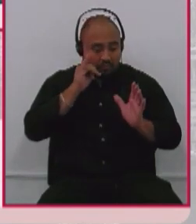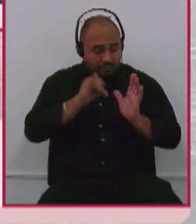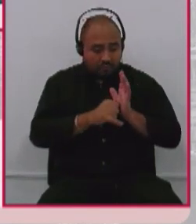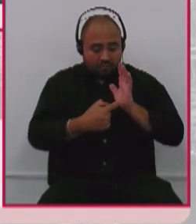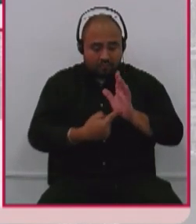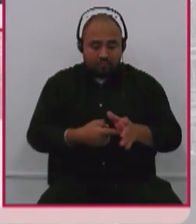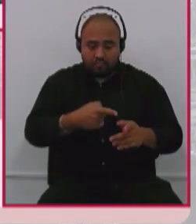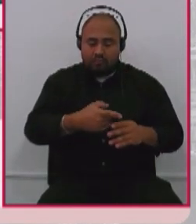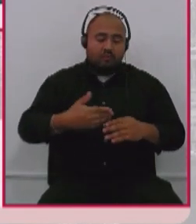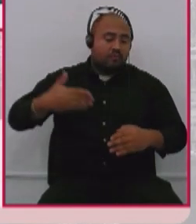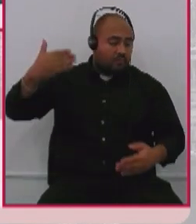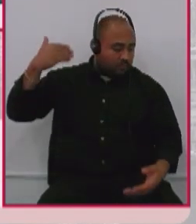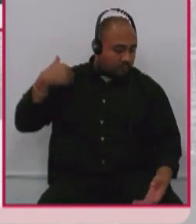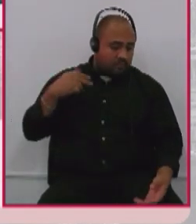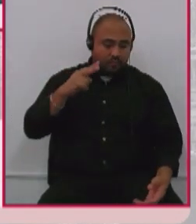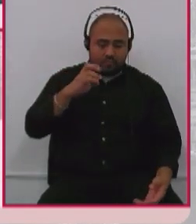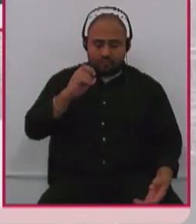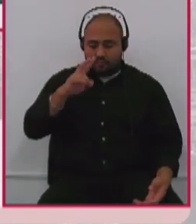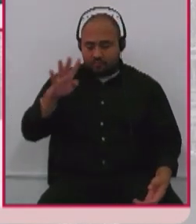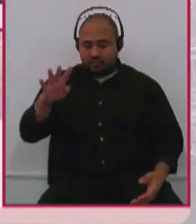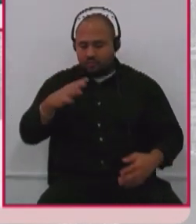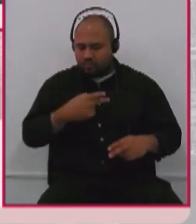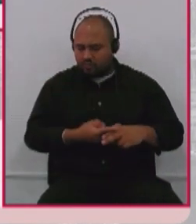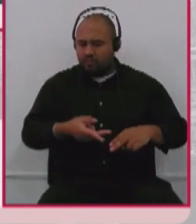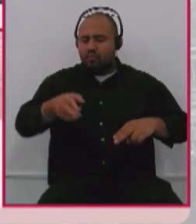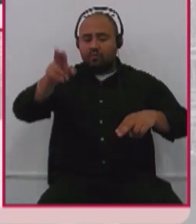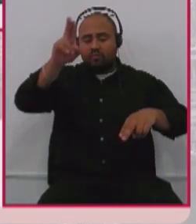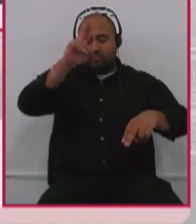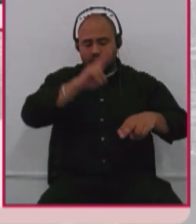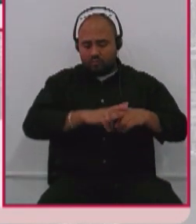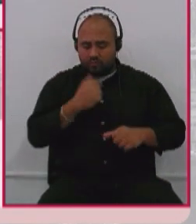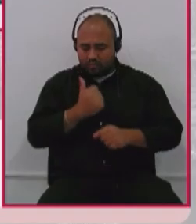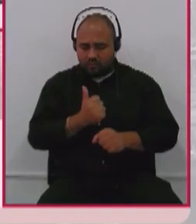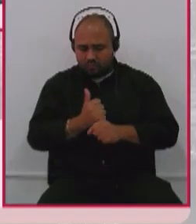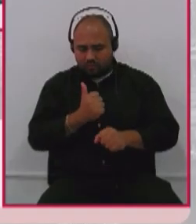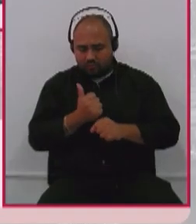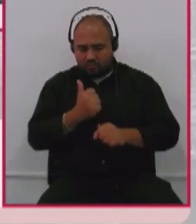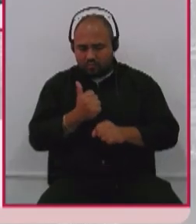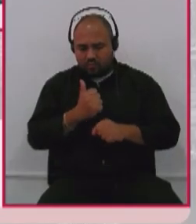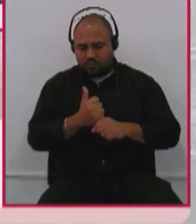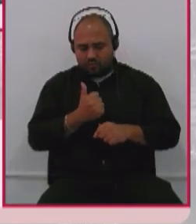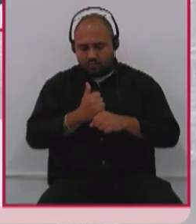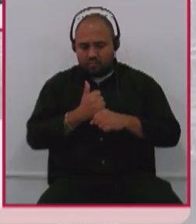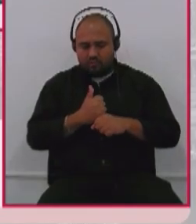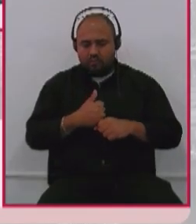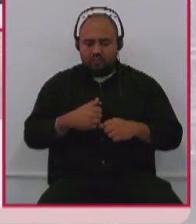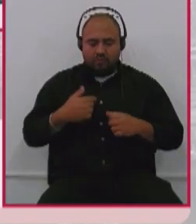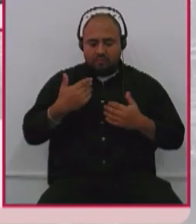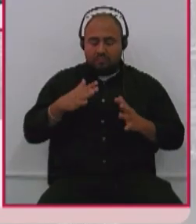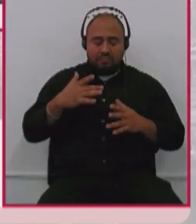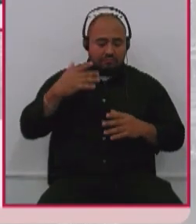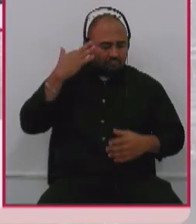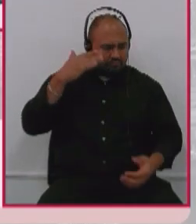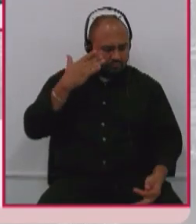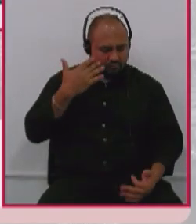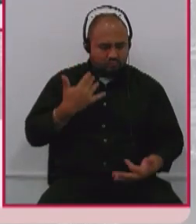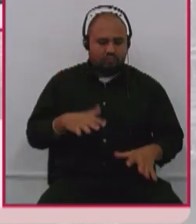producción en ese 2024 incrementó en 40% respecto a lo que habíamos estimado inicialmente.